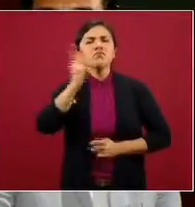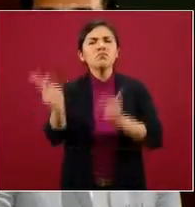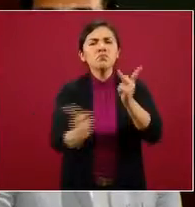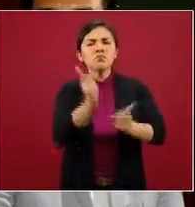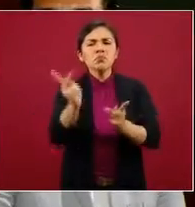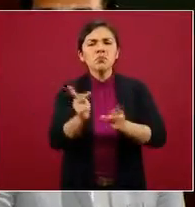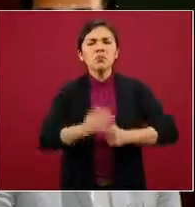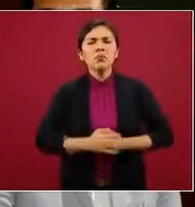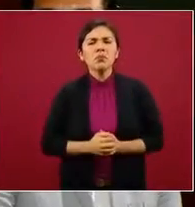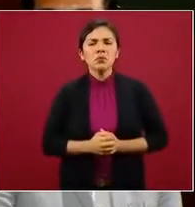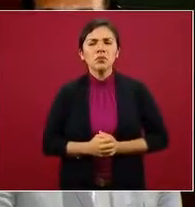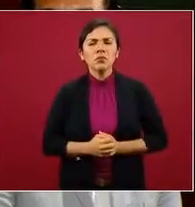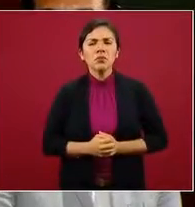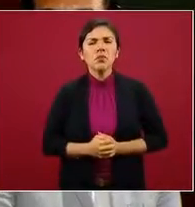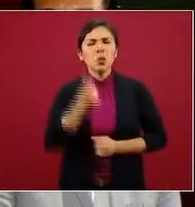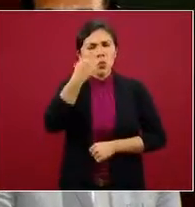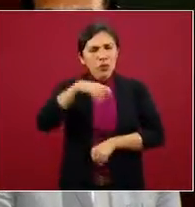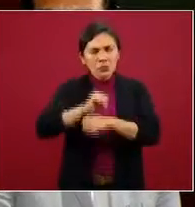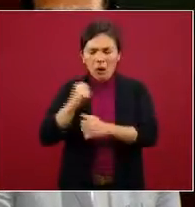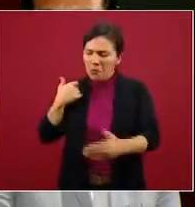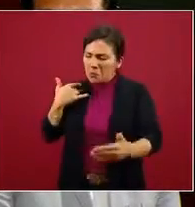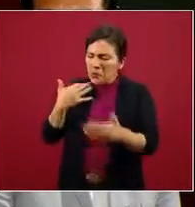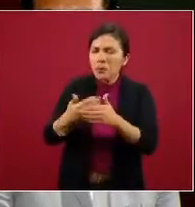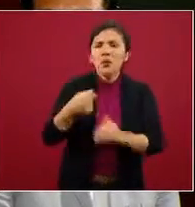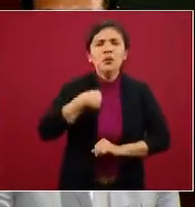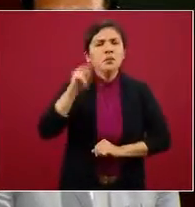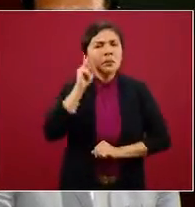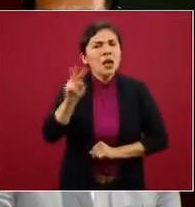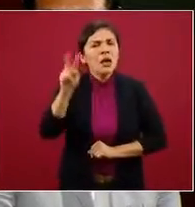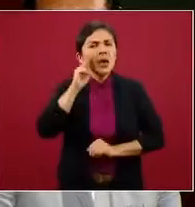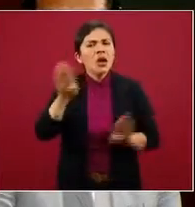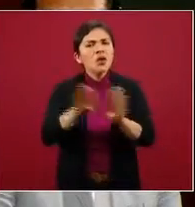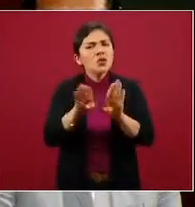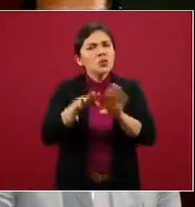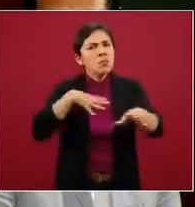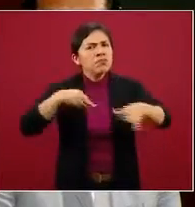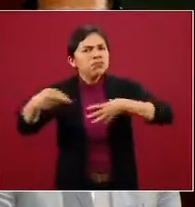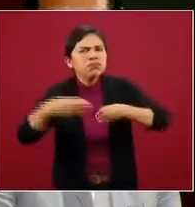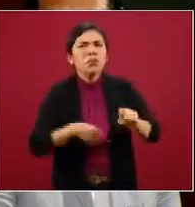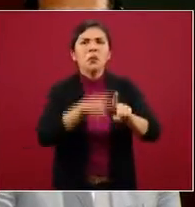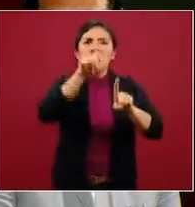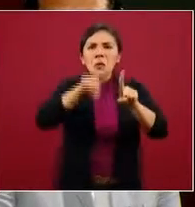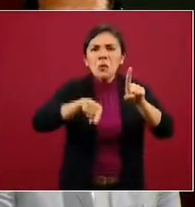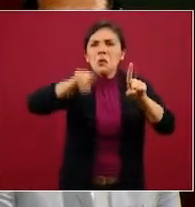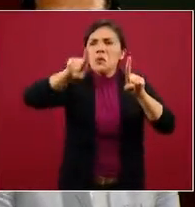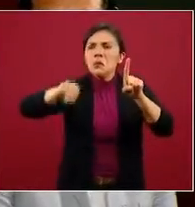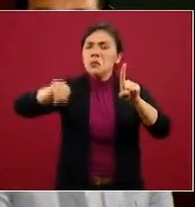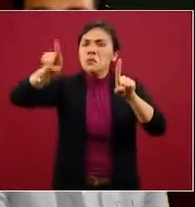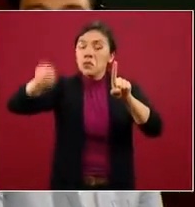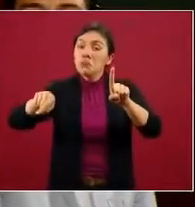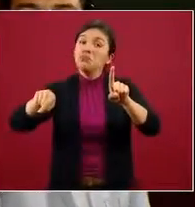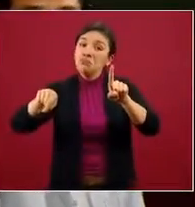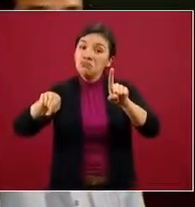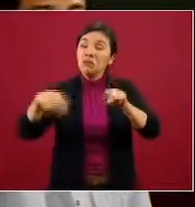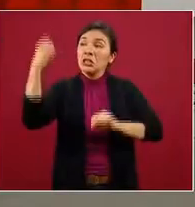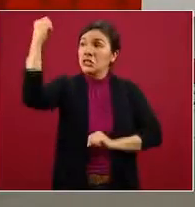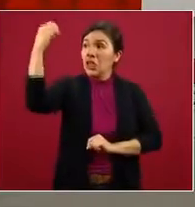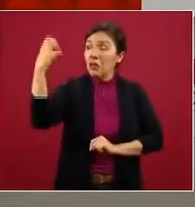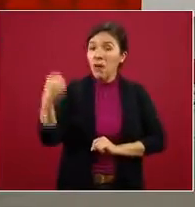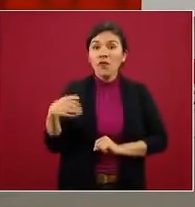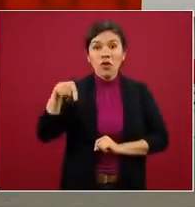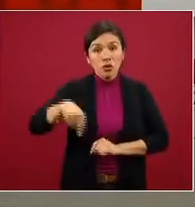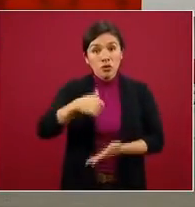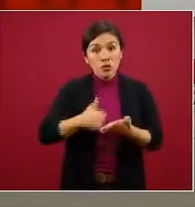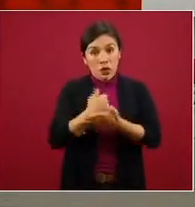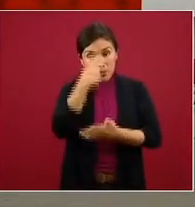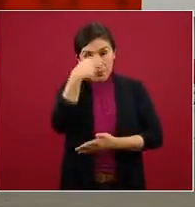doctor. Ya en toda esta semana hemos visto el desarrollo de la epidemia en sus altas y bajas. Ya está en el semáforo la Ciudad